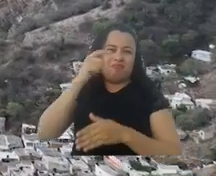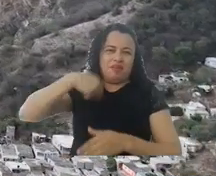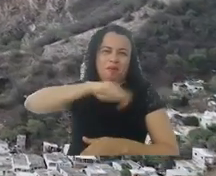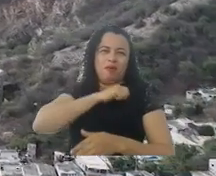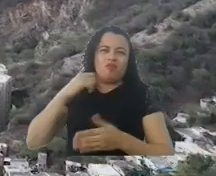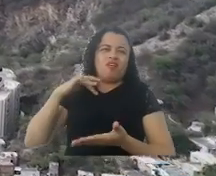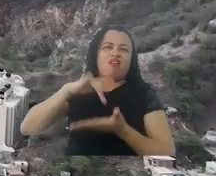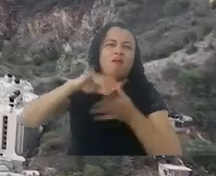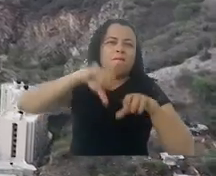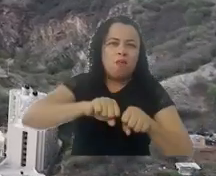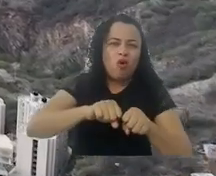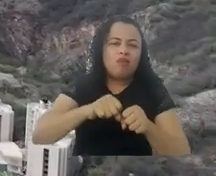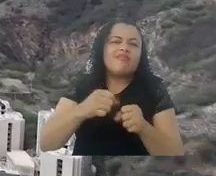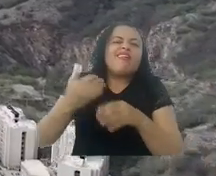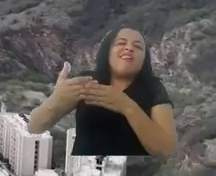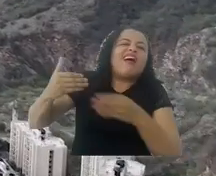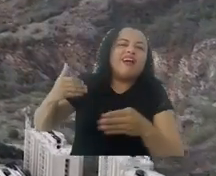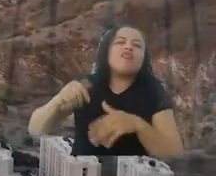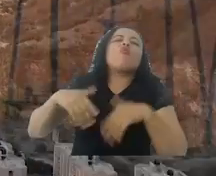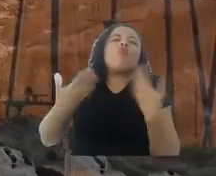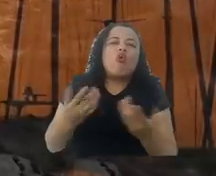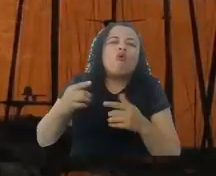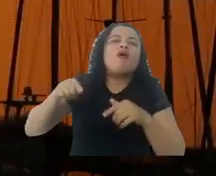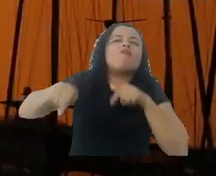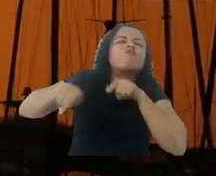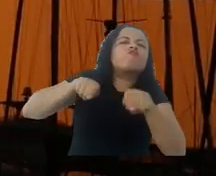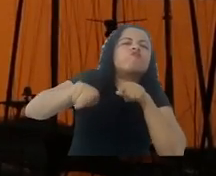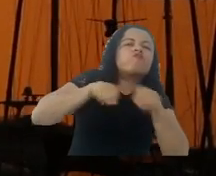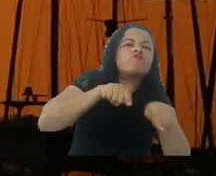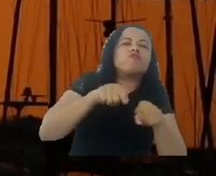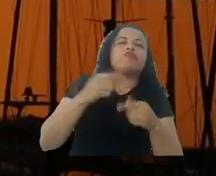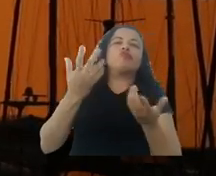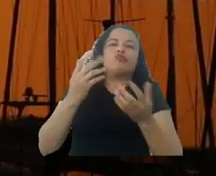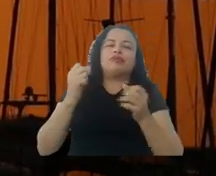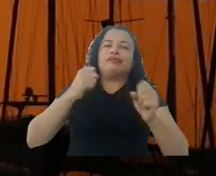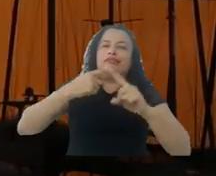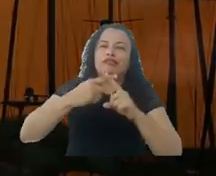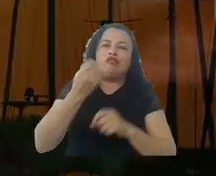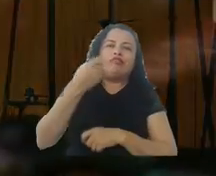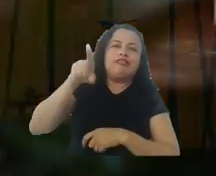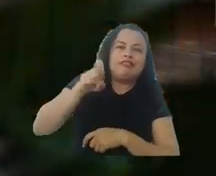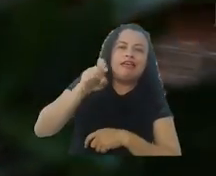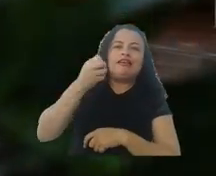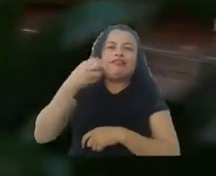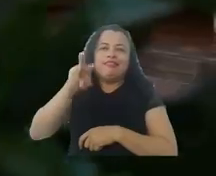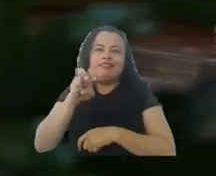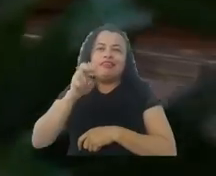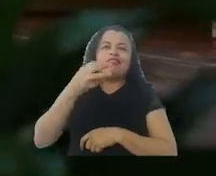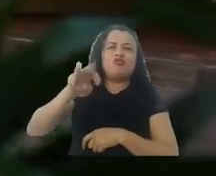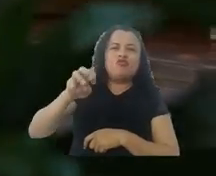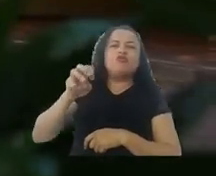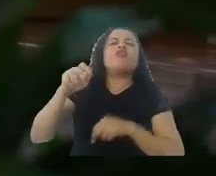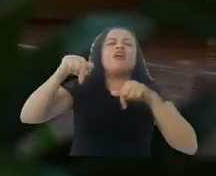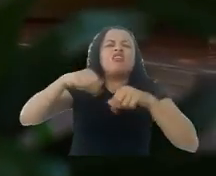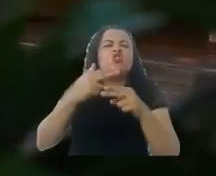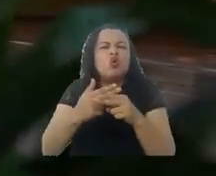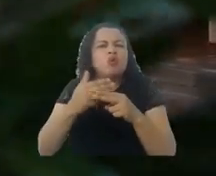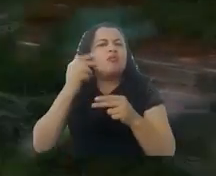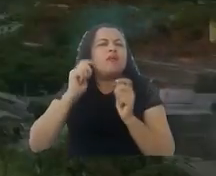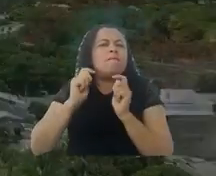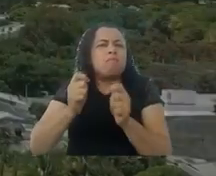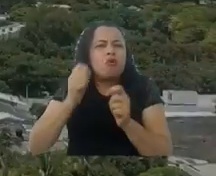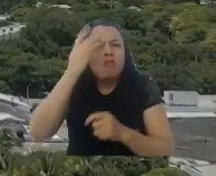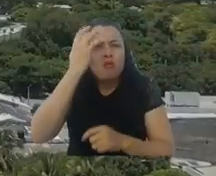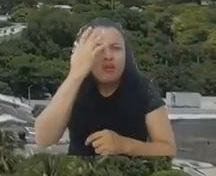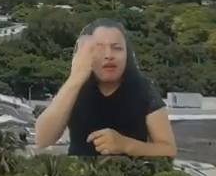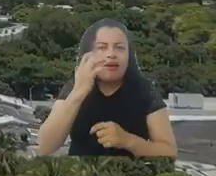que llegaran los españoles, que tiene que saber qué pasó en el siglo XVI, en el XVII, en el XVIII, por qué se llama como se llama,